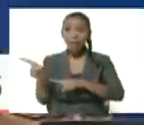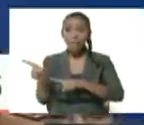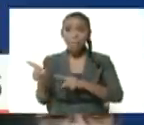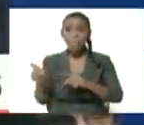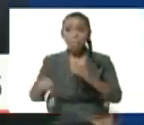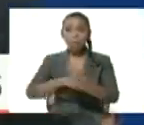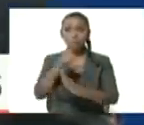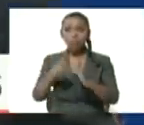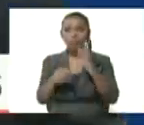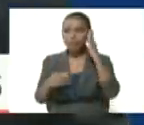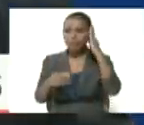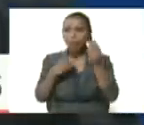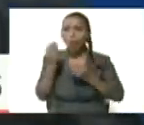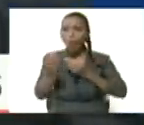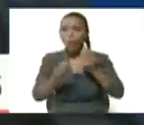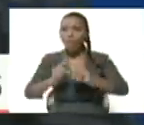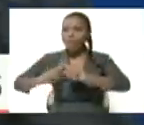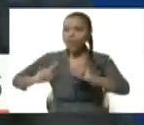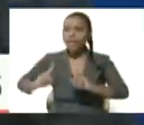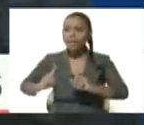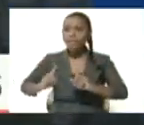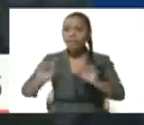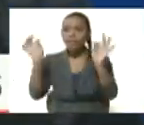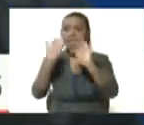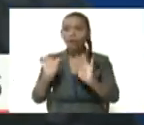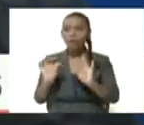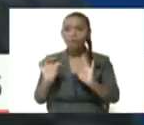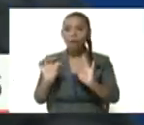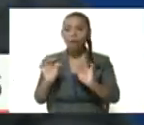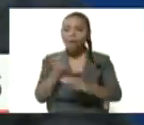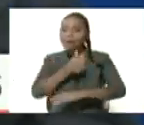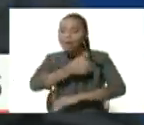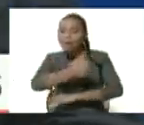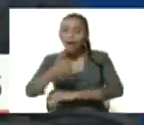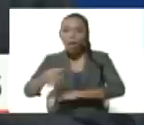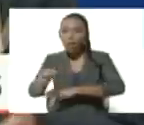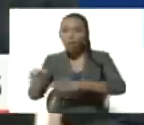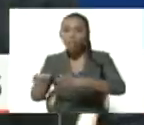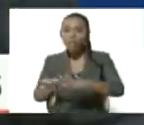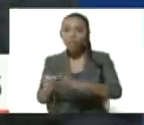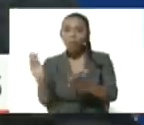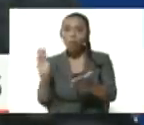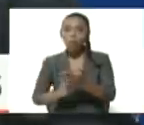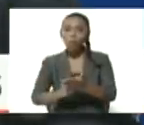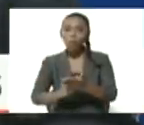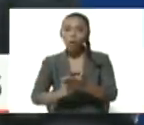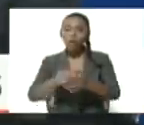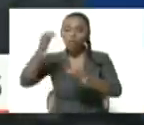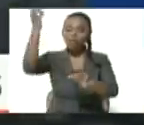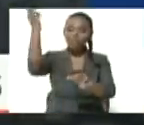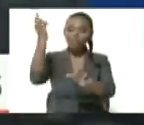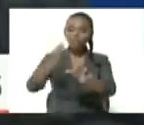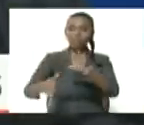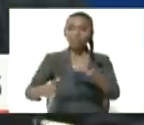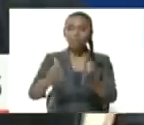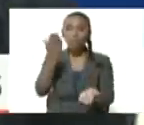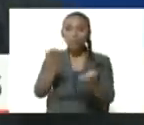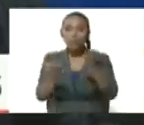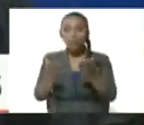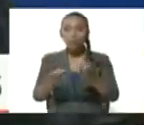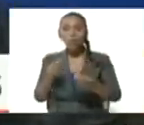para determinar, porque hay distinto tipo de tributos en cada municipio. Hay que establecer una suerte de tabulador único